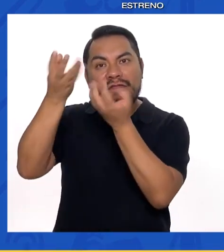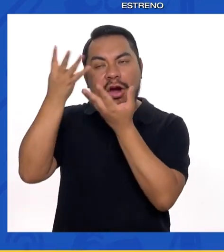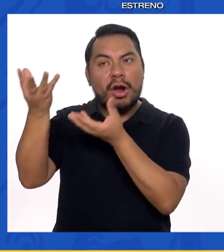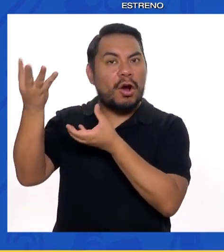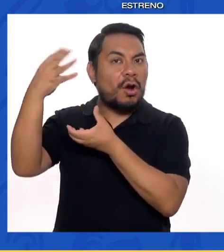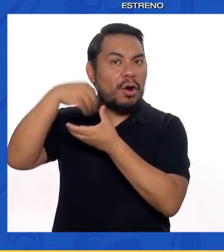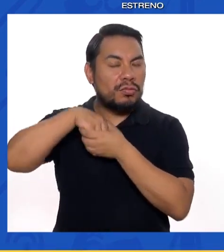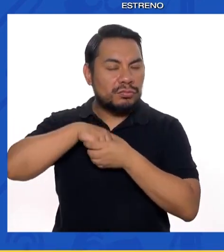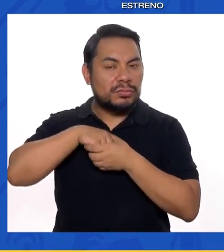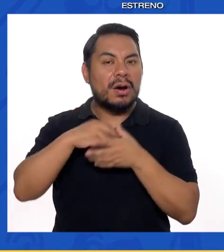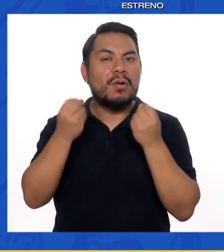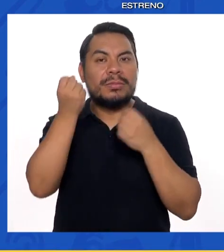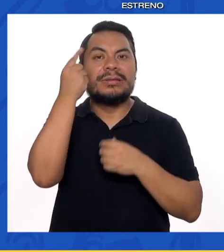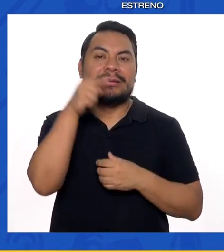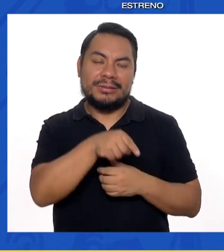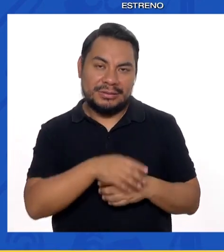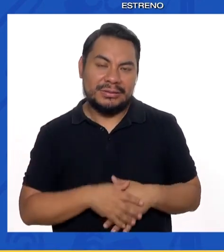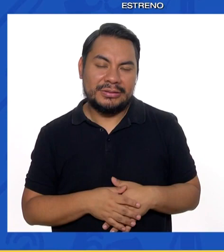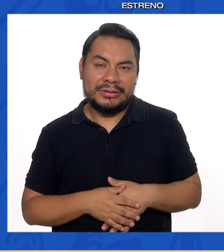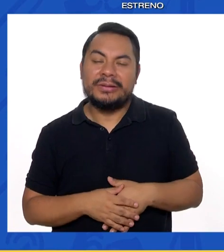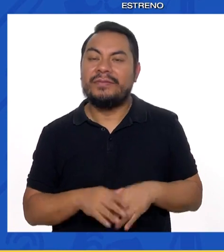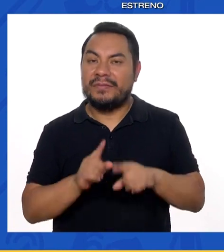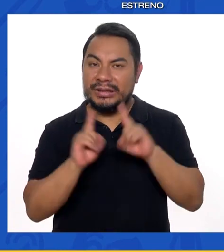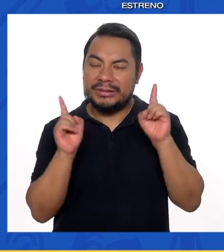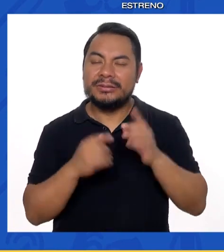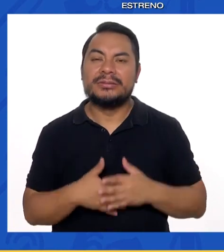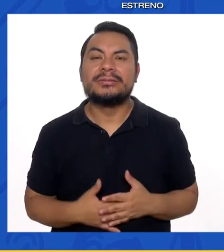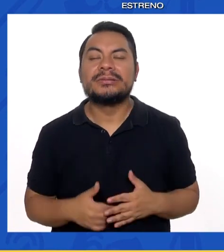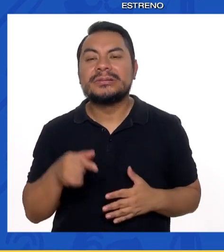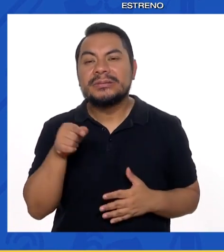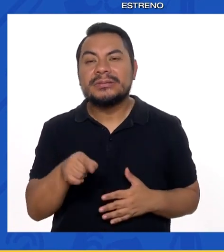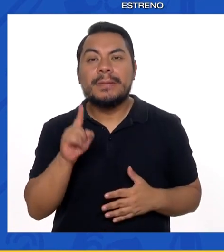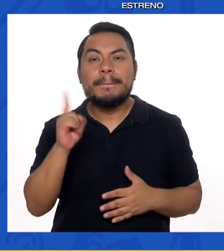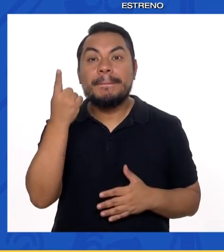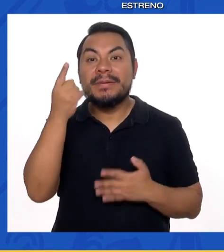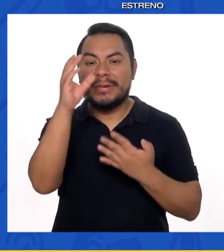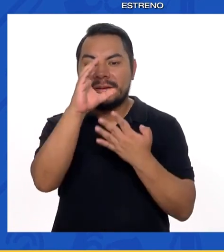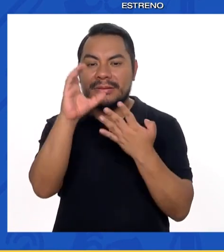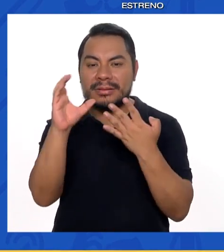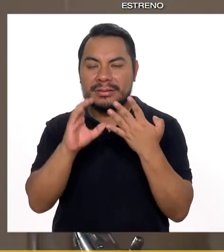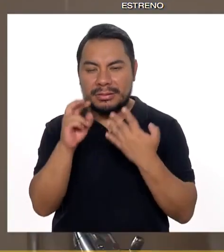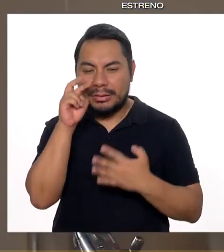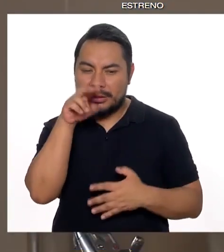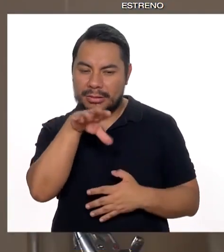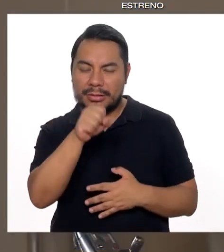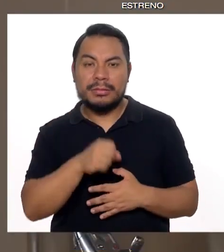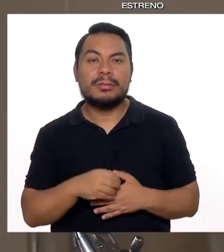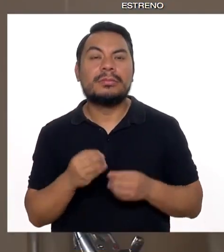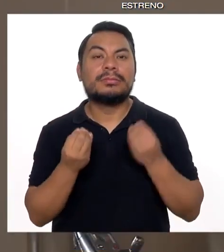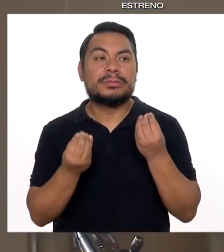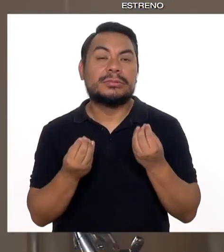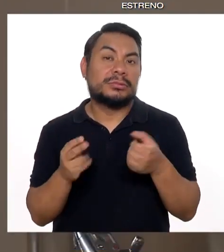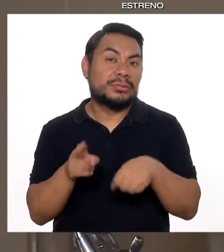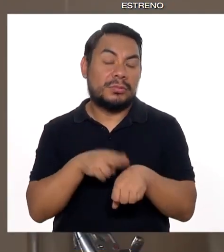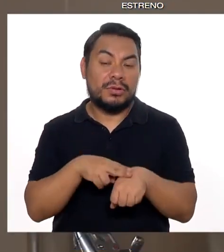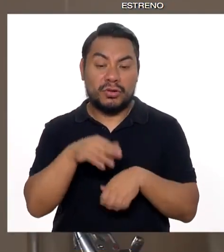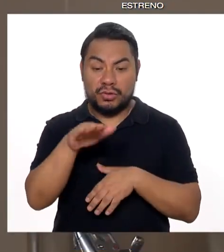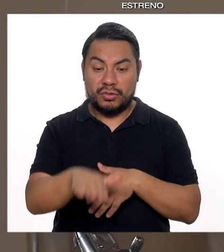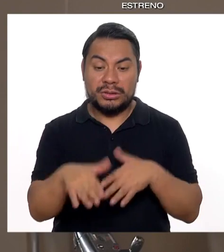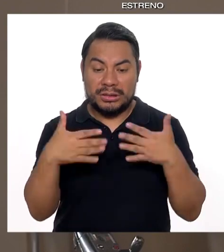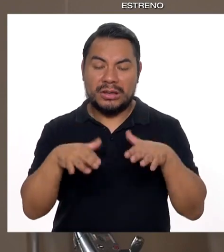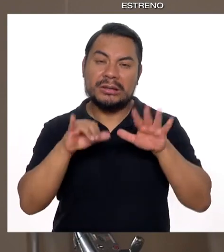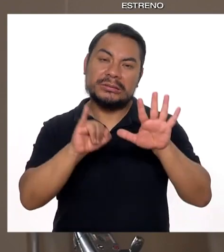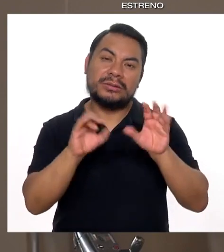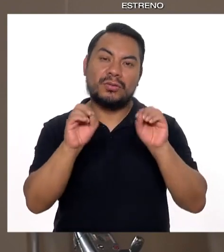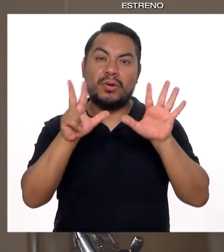información. Es un tema más de escucha realmente que de audición. Entonces, esa es una de las primeras características que ocurre, porque normalmente un niño ya a